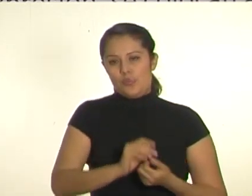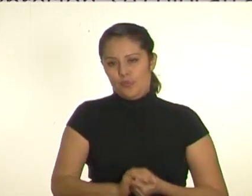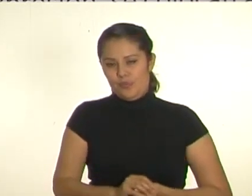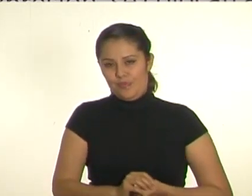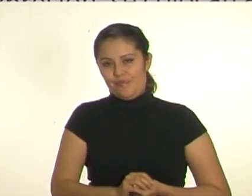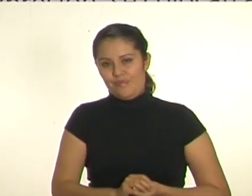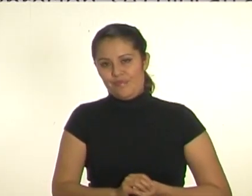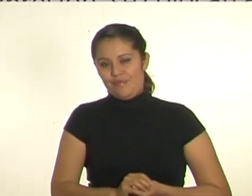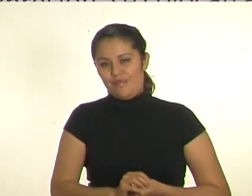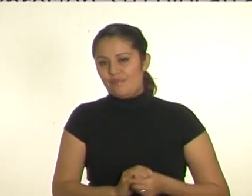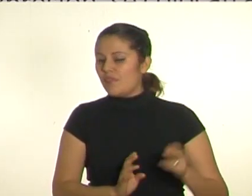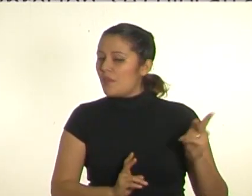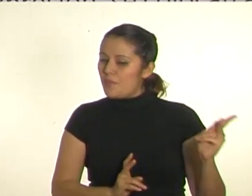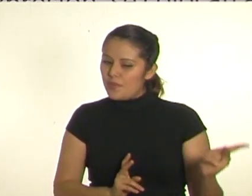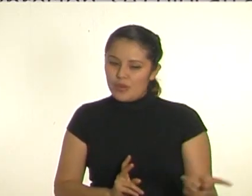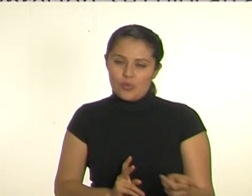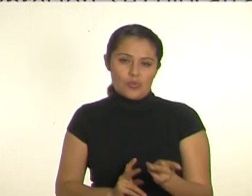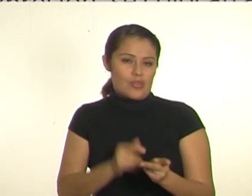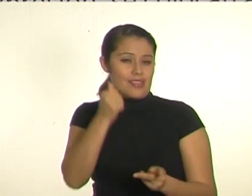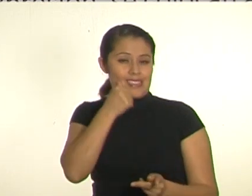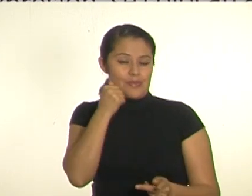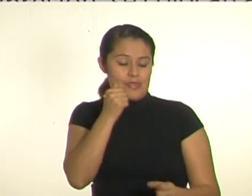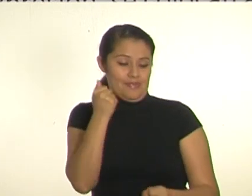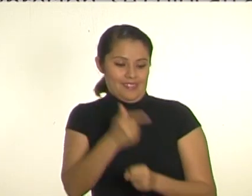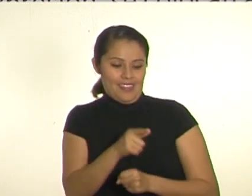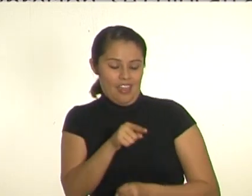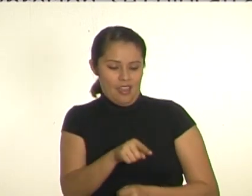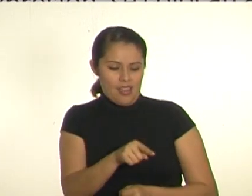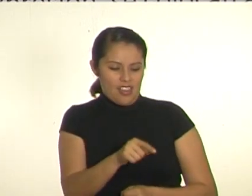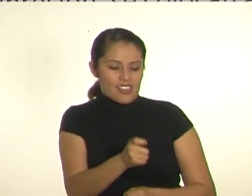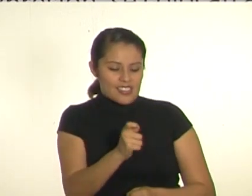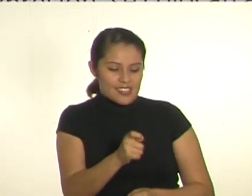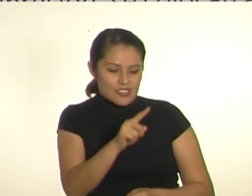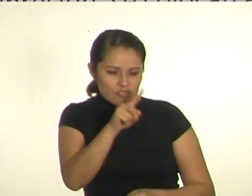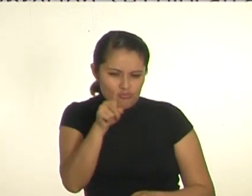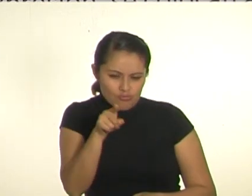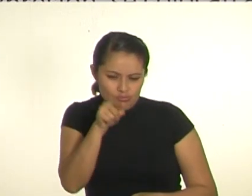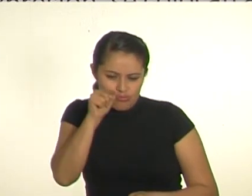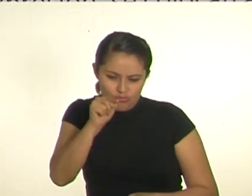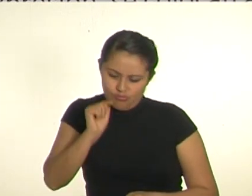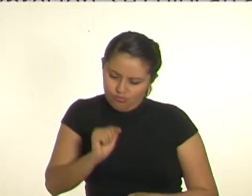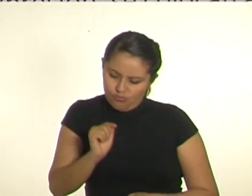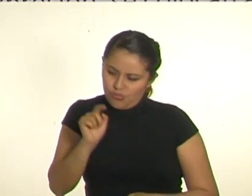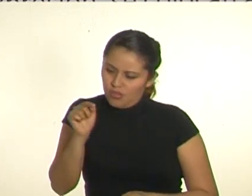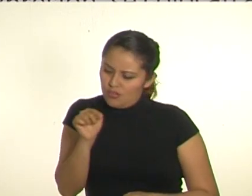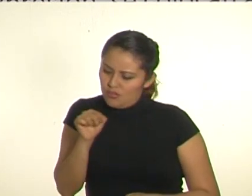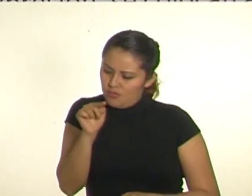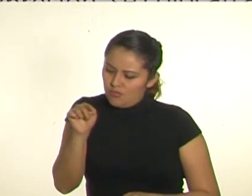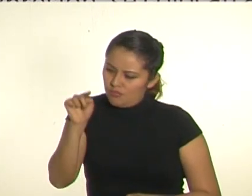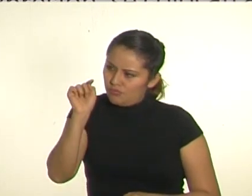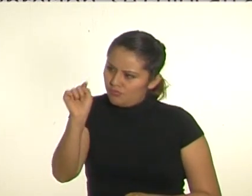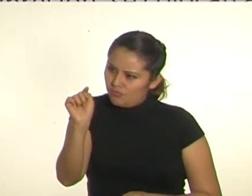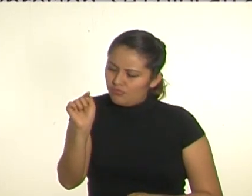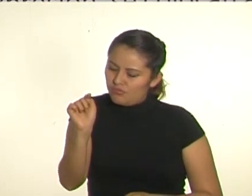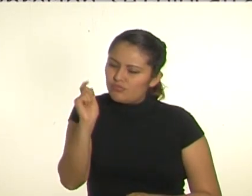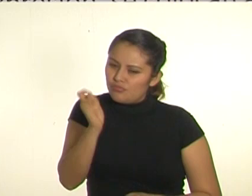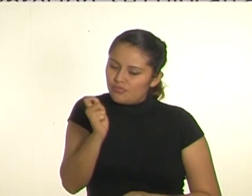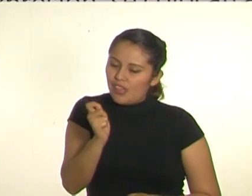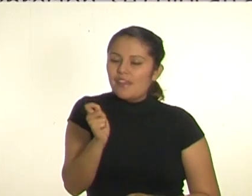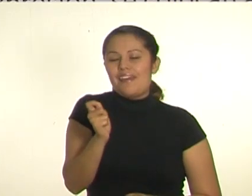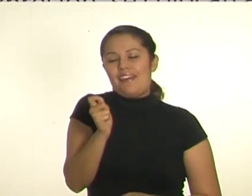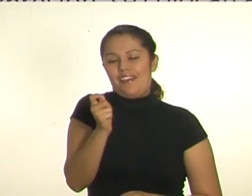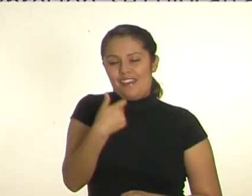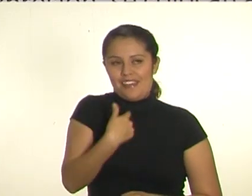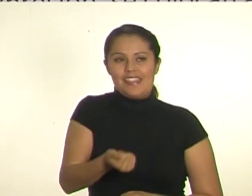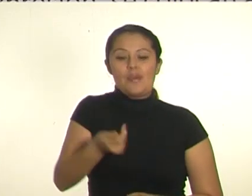que nosotros identifiquemos los signos de interrogación porque siempre van a ser